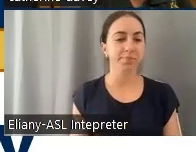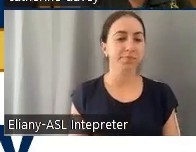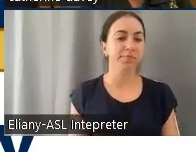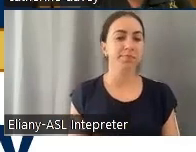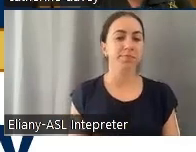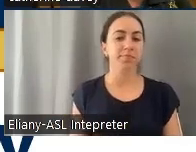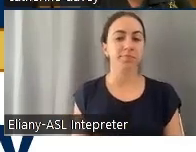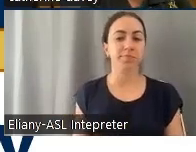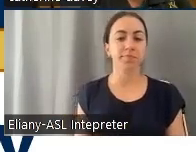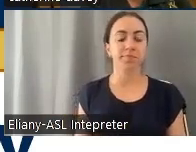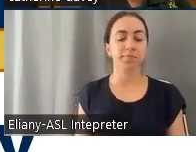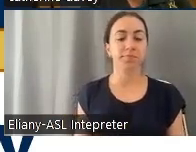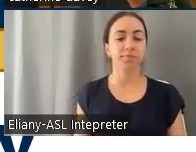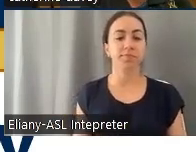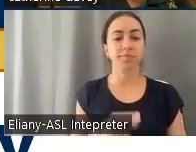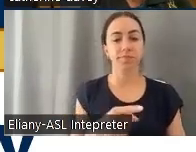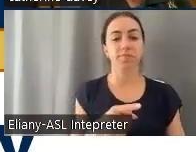vez debería continuar ayudándola.